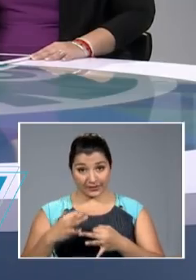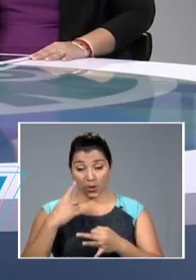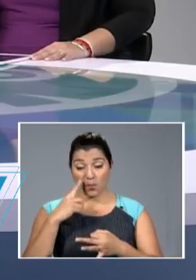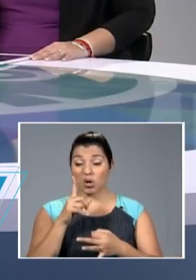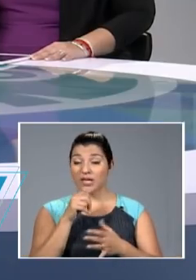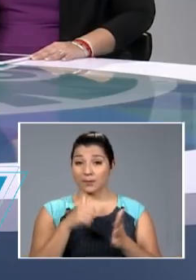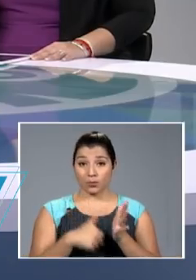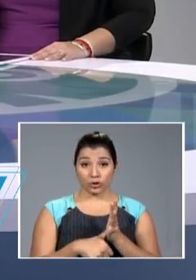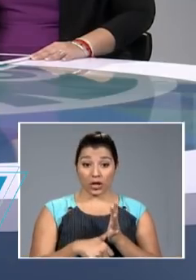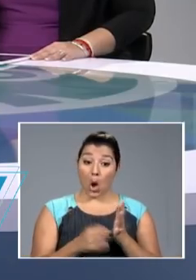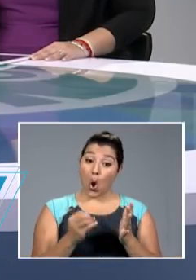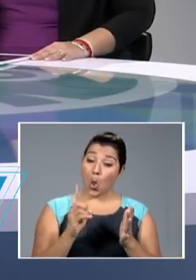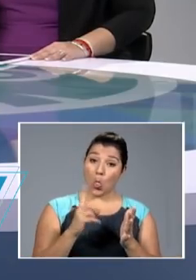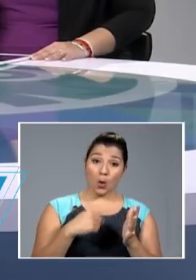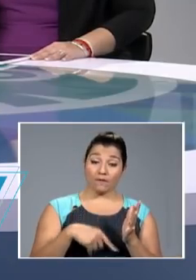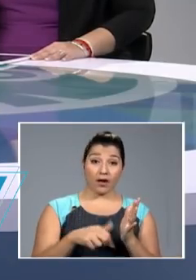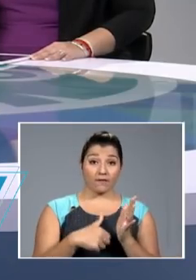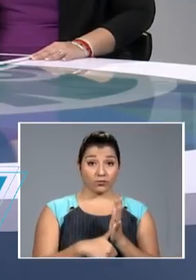O